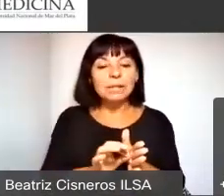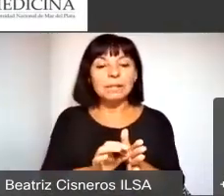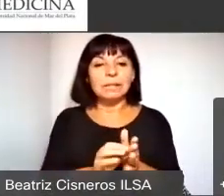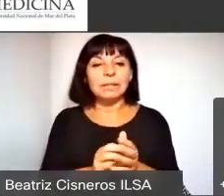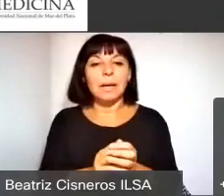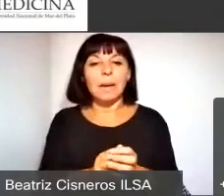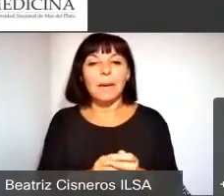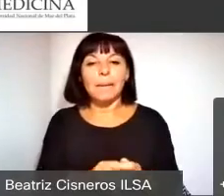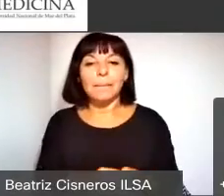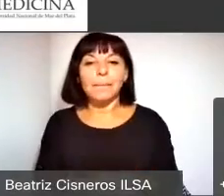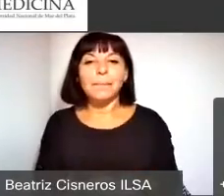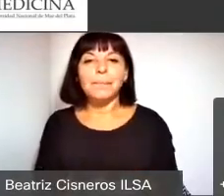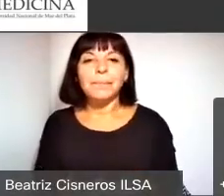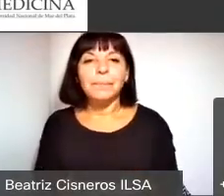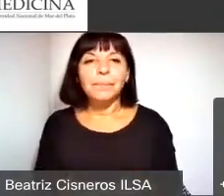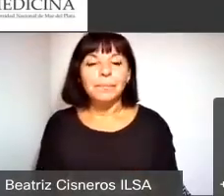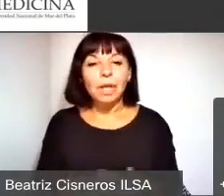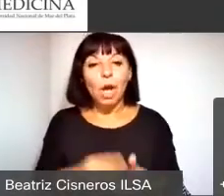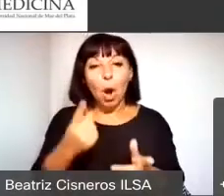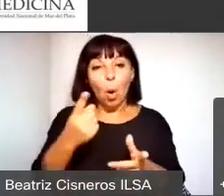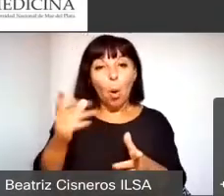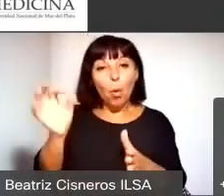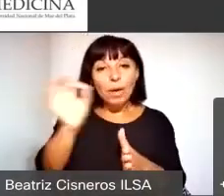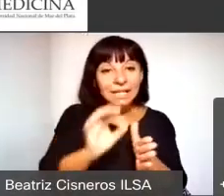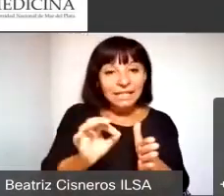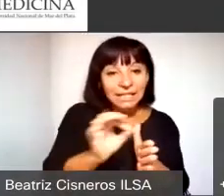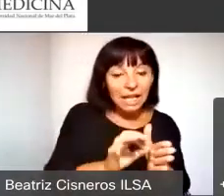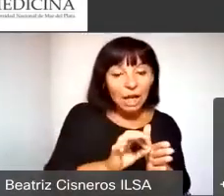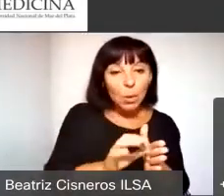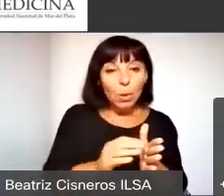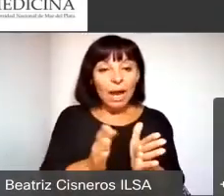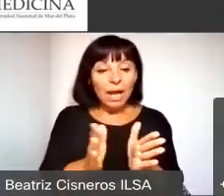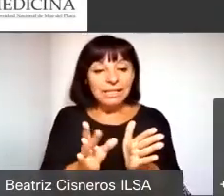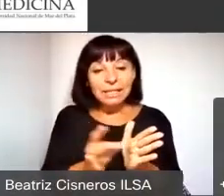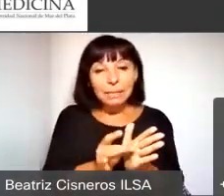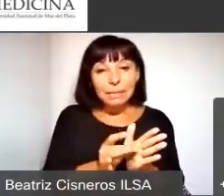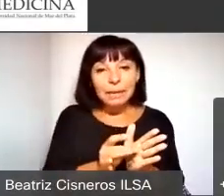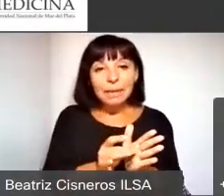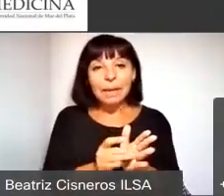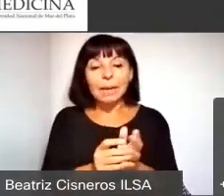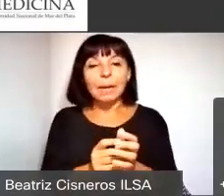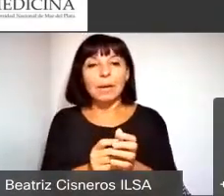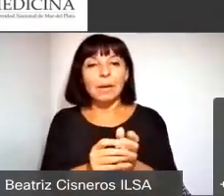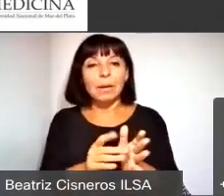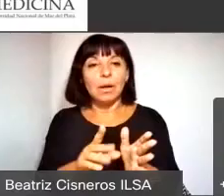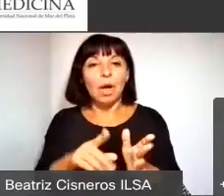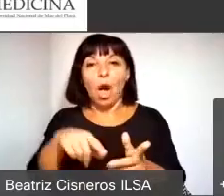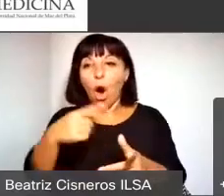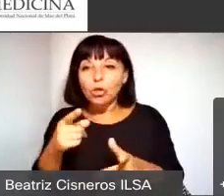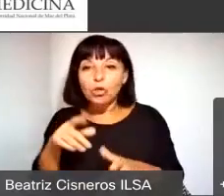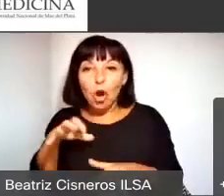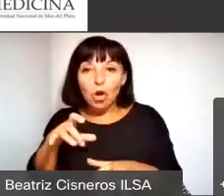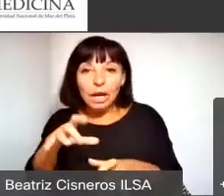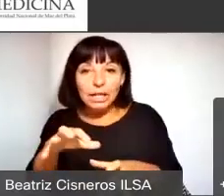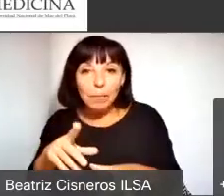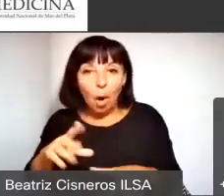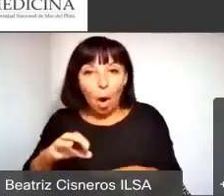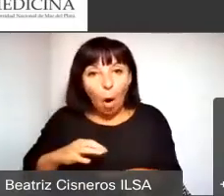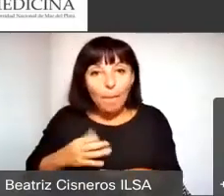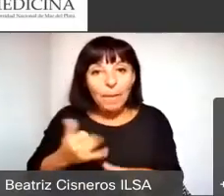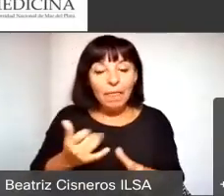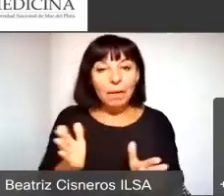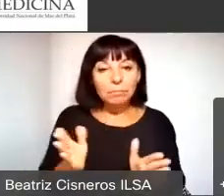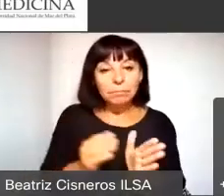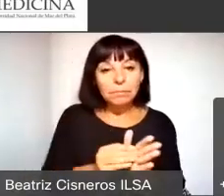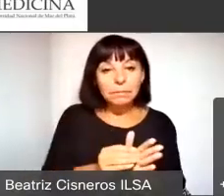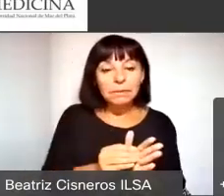permitir que una célula se adhiera a superficies, como decir algo inanimado, como a otro organismo que es otra célula.